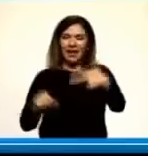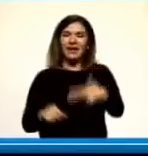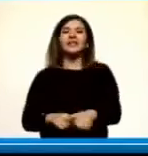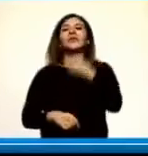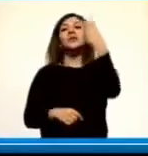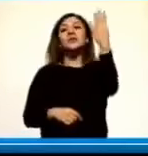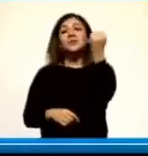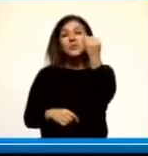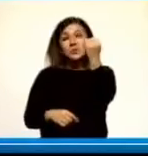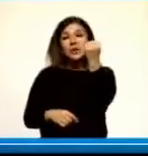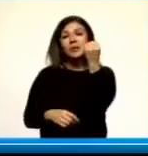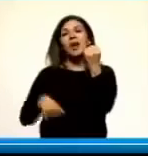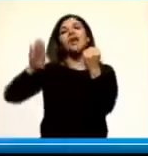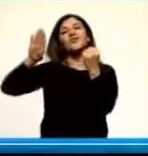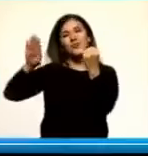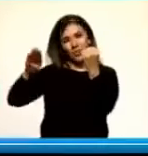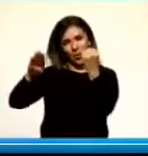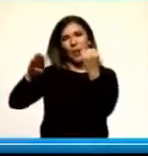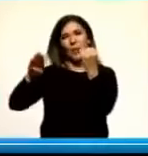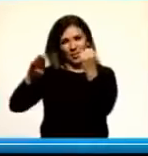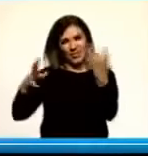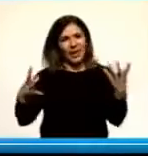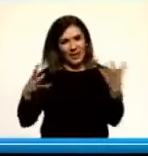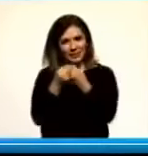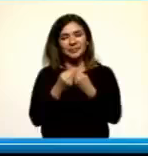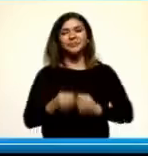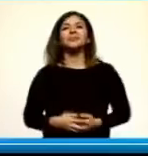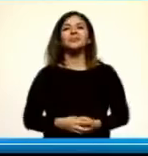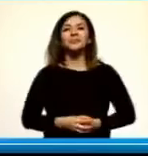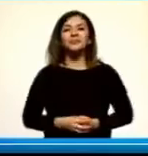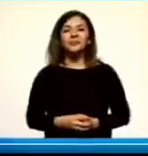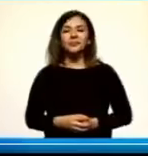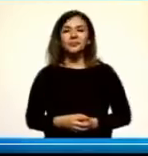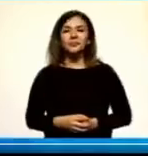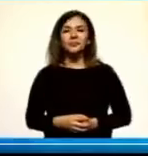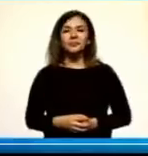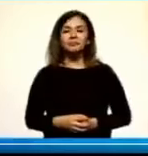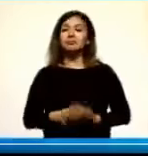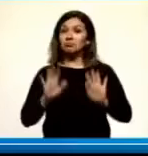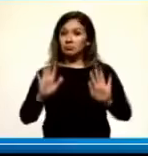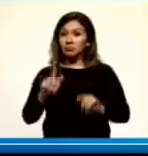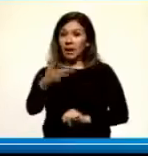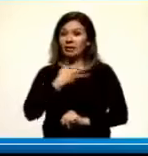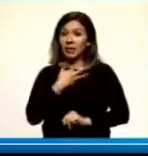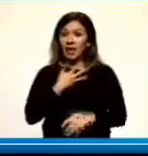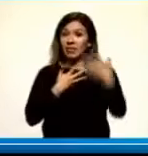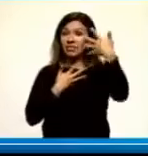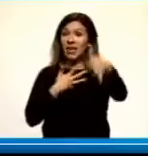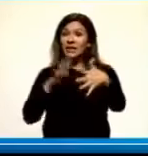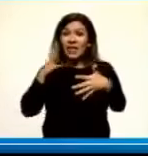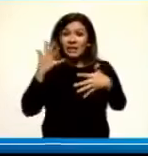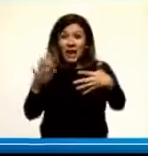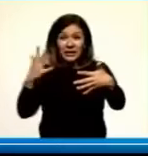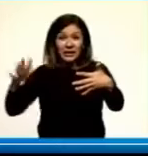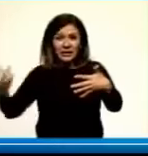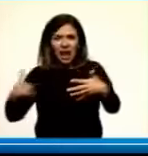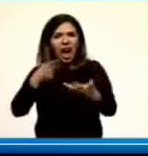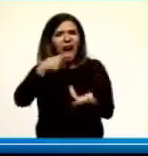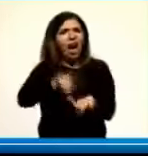unidades. 9 decenas, 90 unidades. Si yo tengo 10 decenas, ¿a qué